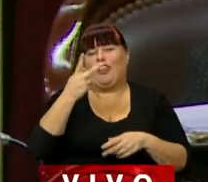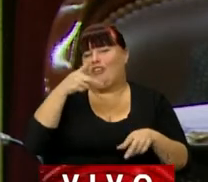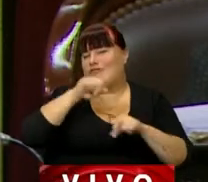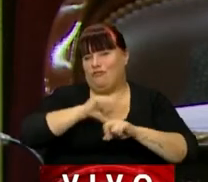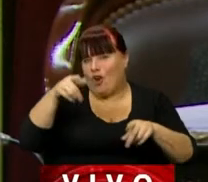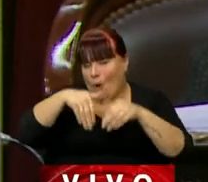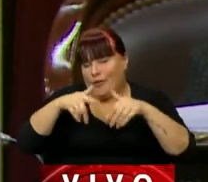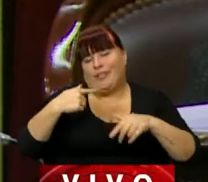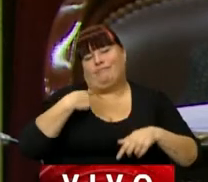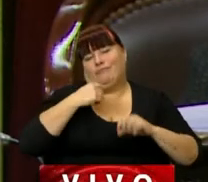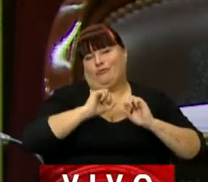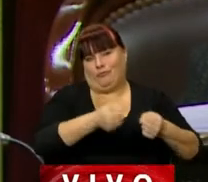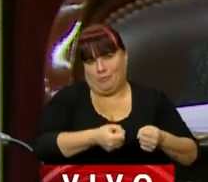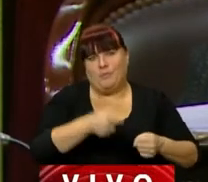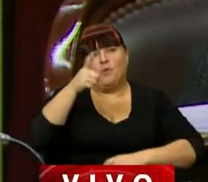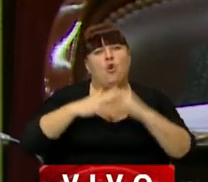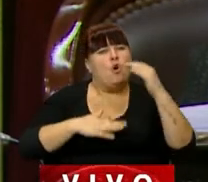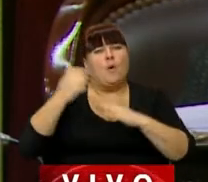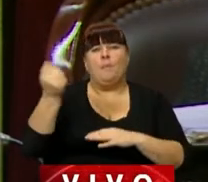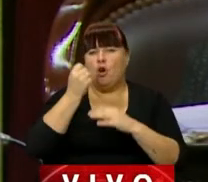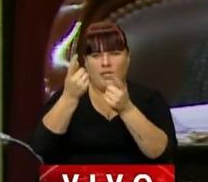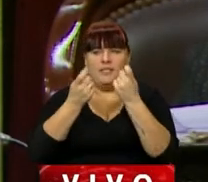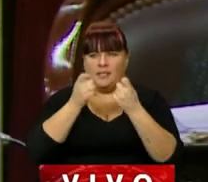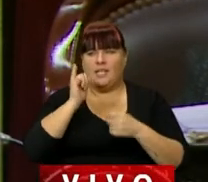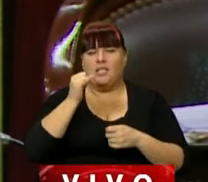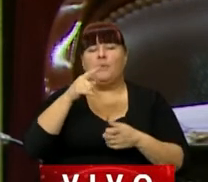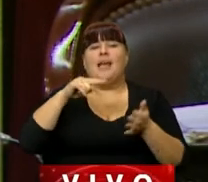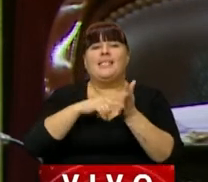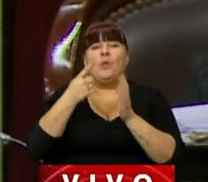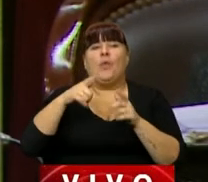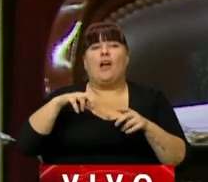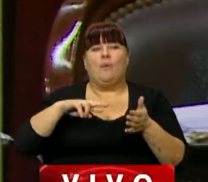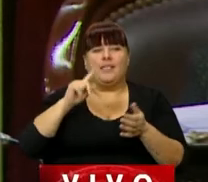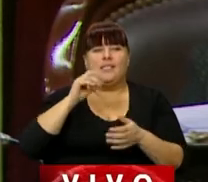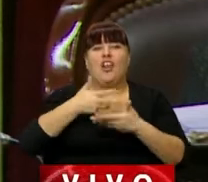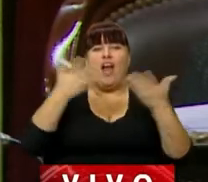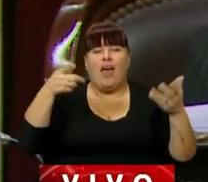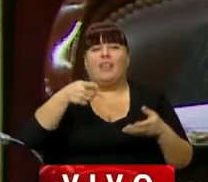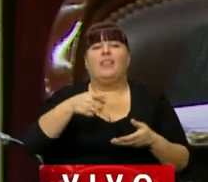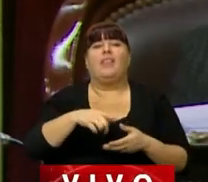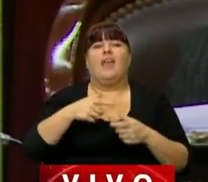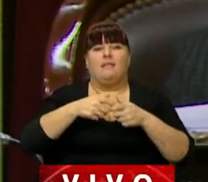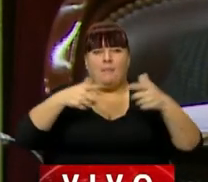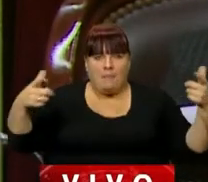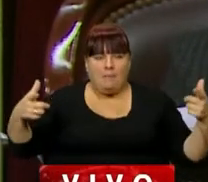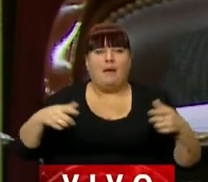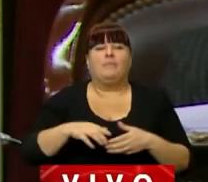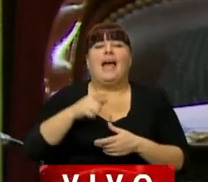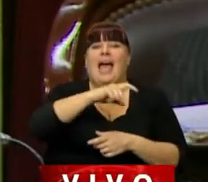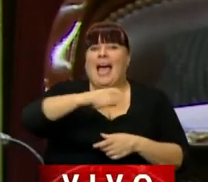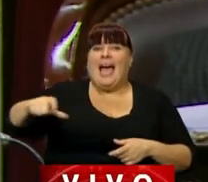2022. Pero sí, es verdad, es una obra sumamente necesaria porque la ciudad de Río Grande ha crecido muchísimo y el río